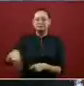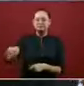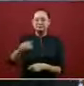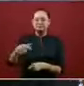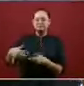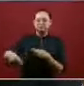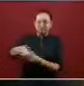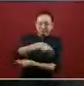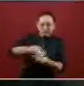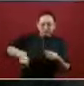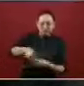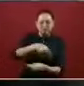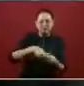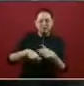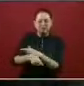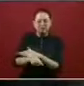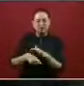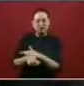porque